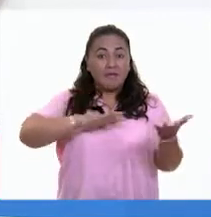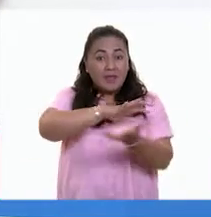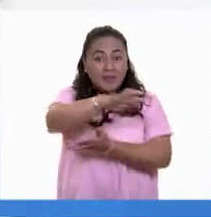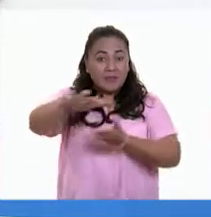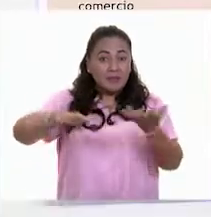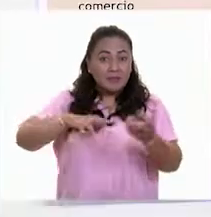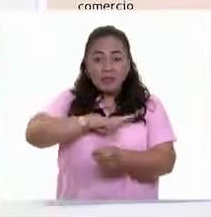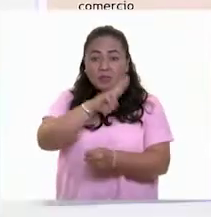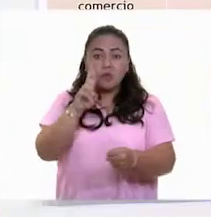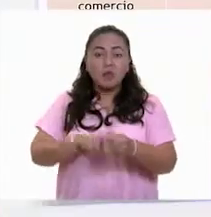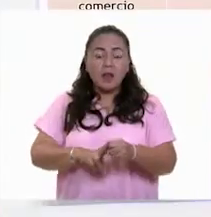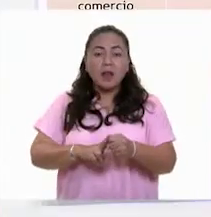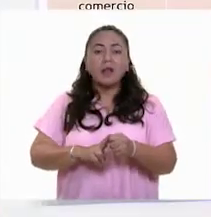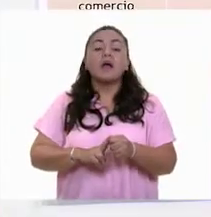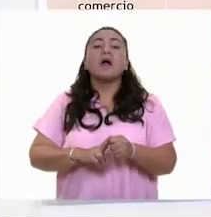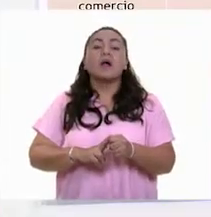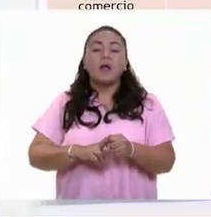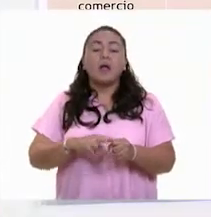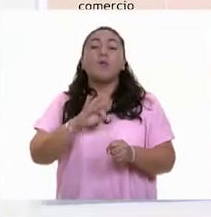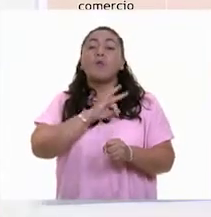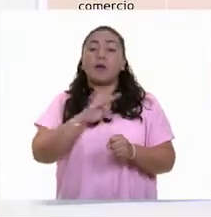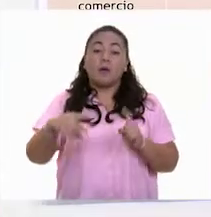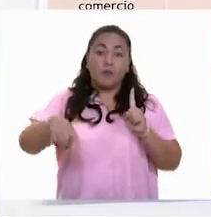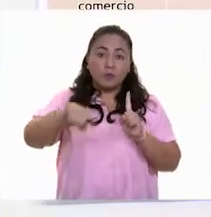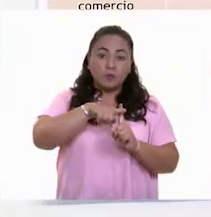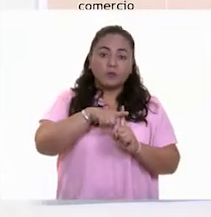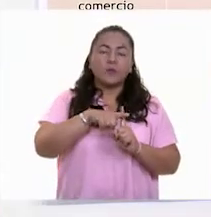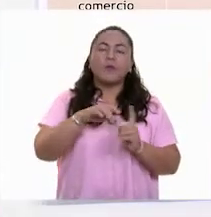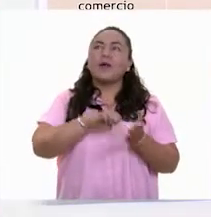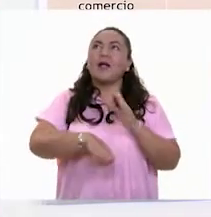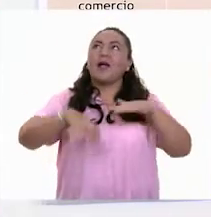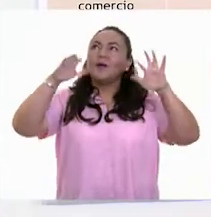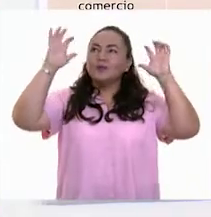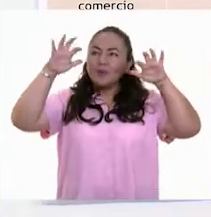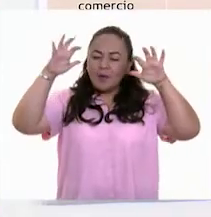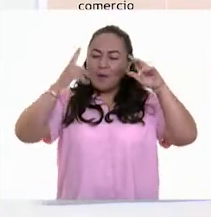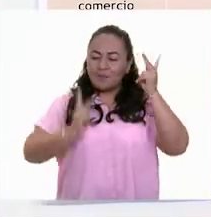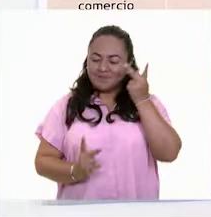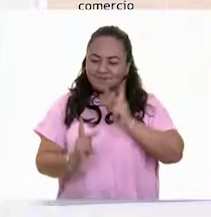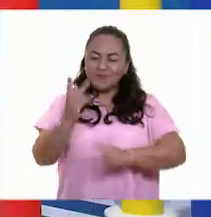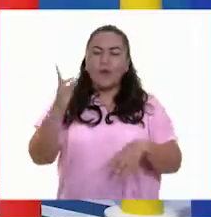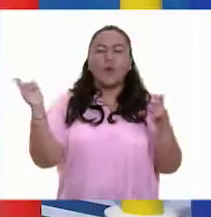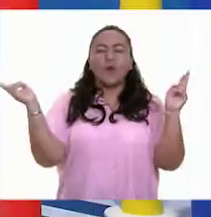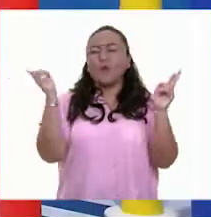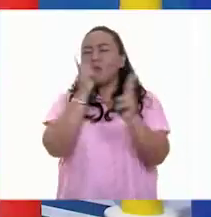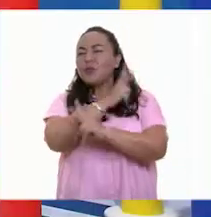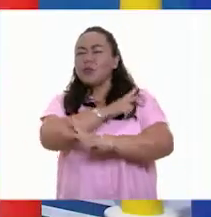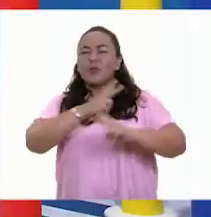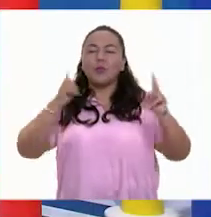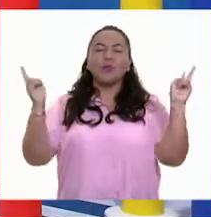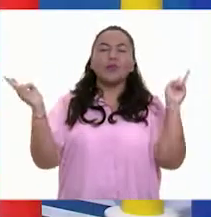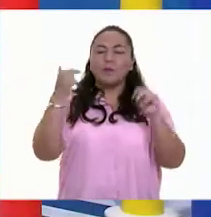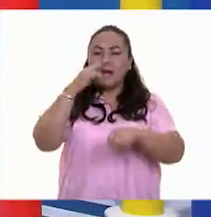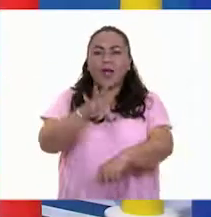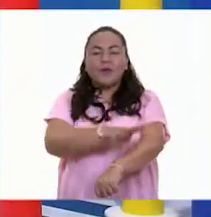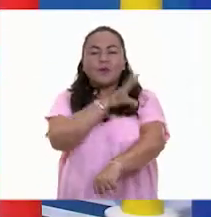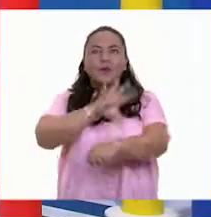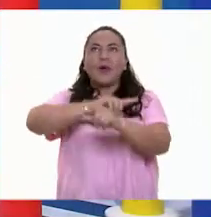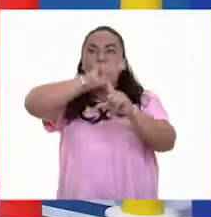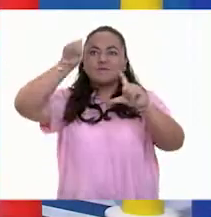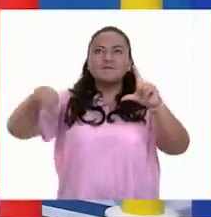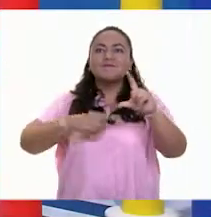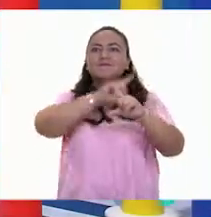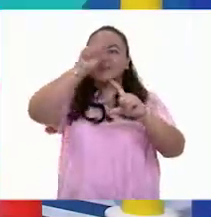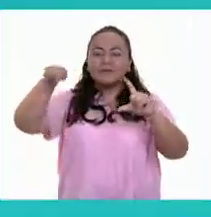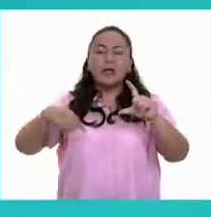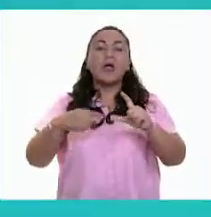pueden influir en la vida humana de manera positiva, como la lluvia sobre las cosechas, los vientos que se emplean para generar la energía eólica, y